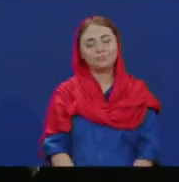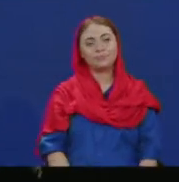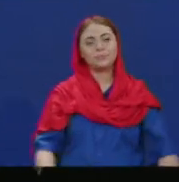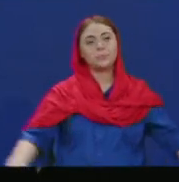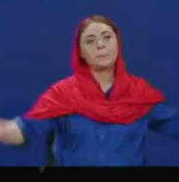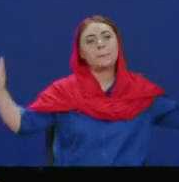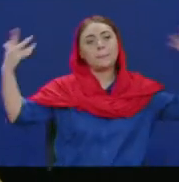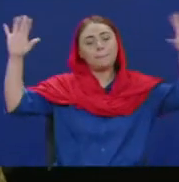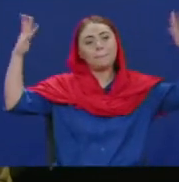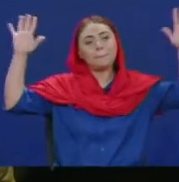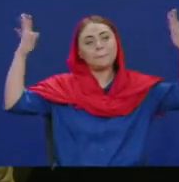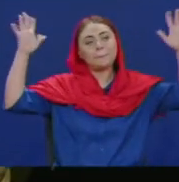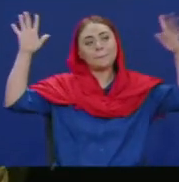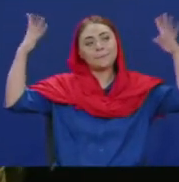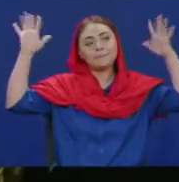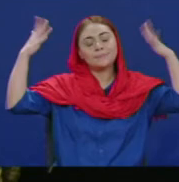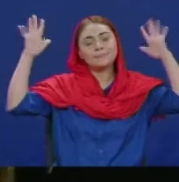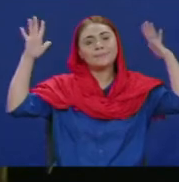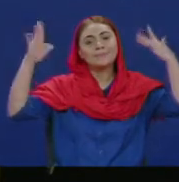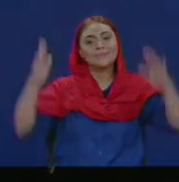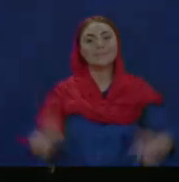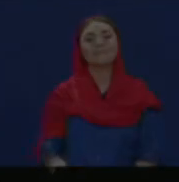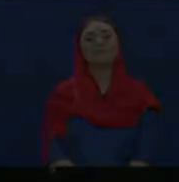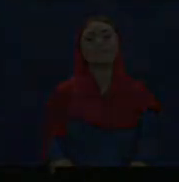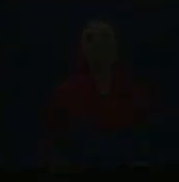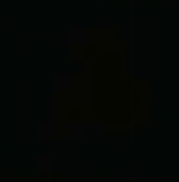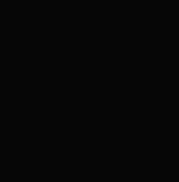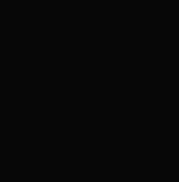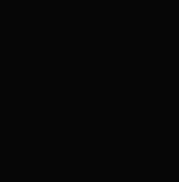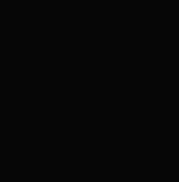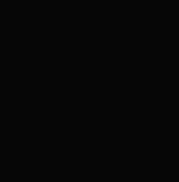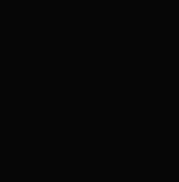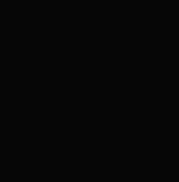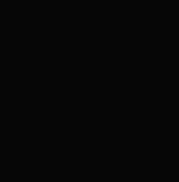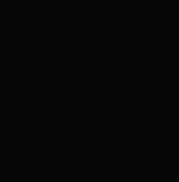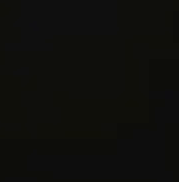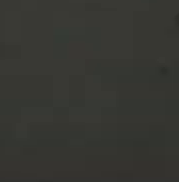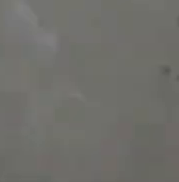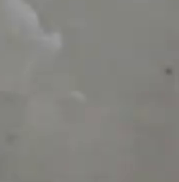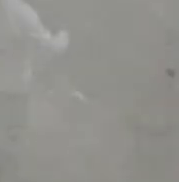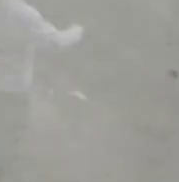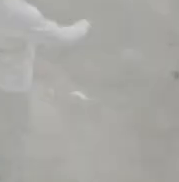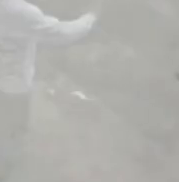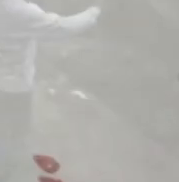aplauso. Si usted necesita bautizarse, aquí están los hermanos de departamento.